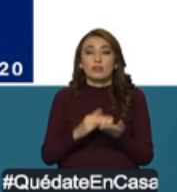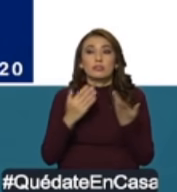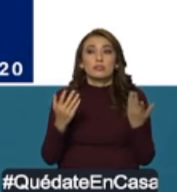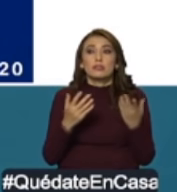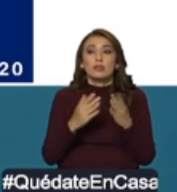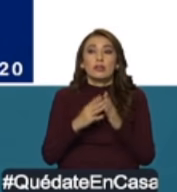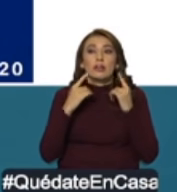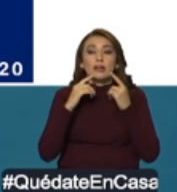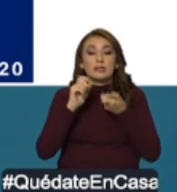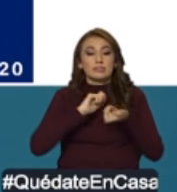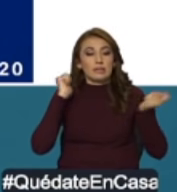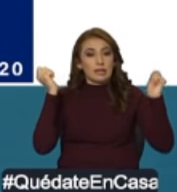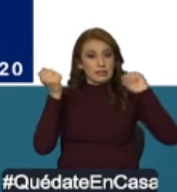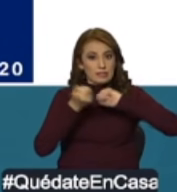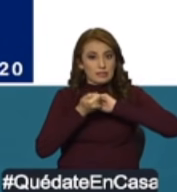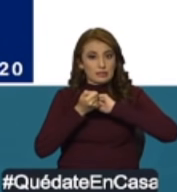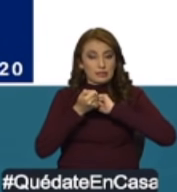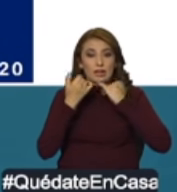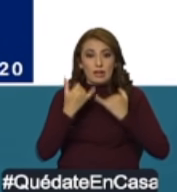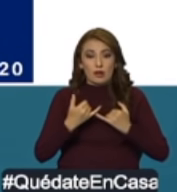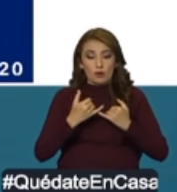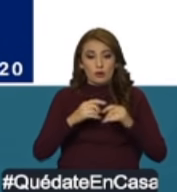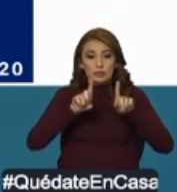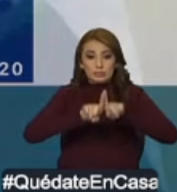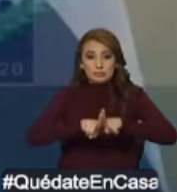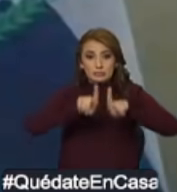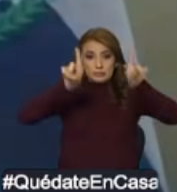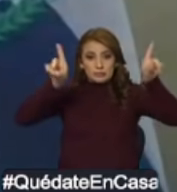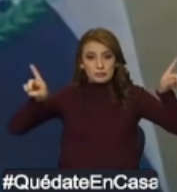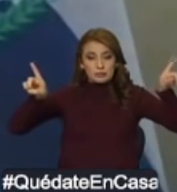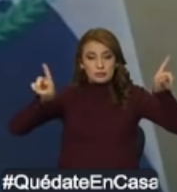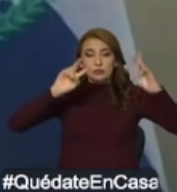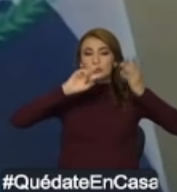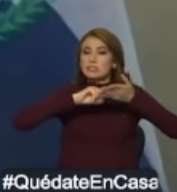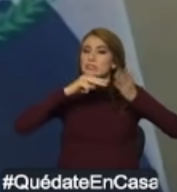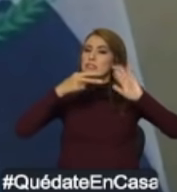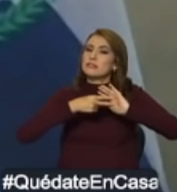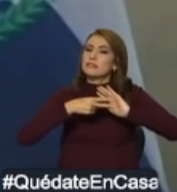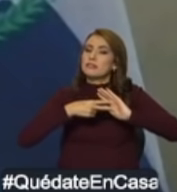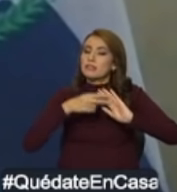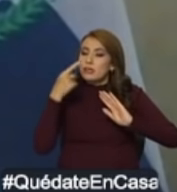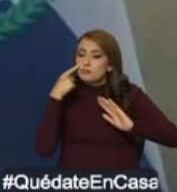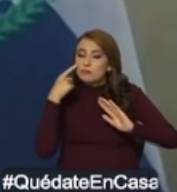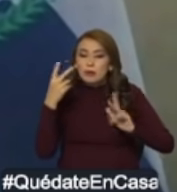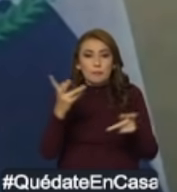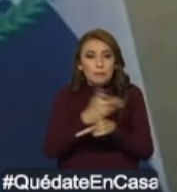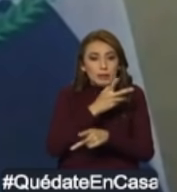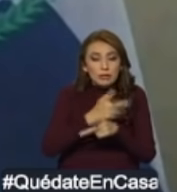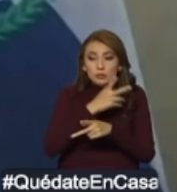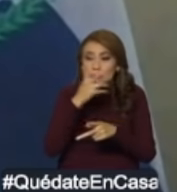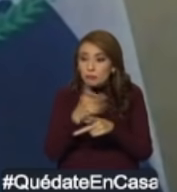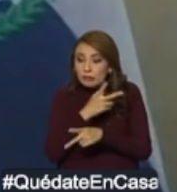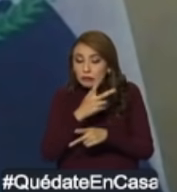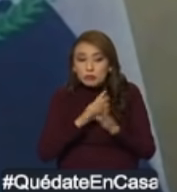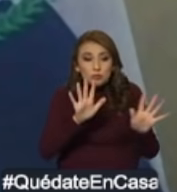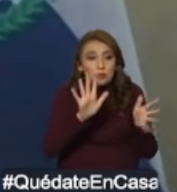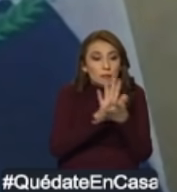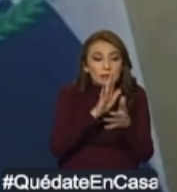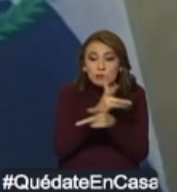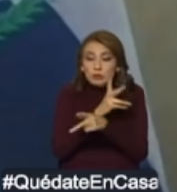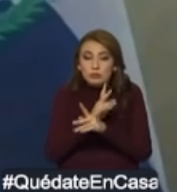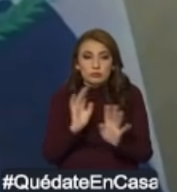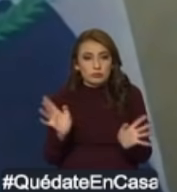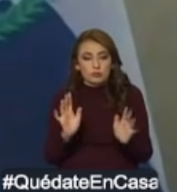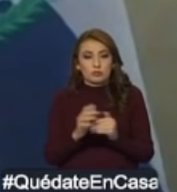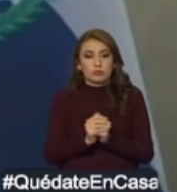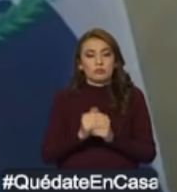esta transición del aislamiento al distanciamiento social no tiene que ser visto como algo peligroso en la medida en que vayamos observando